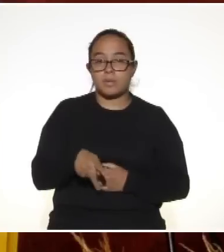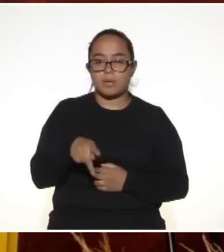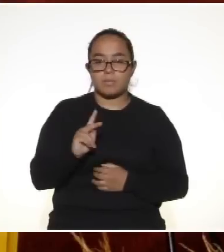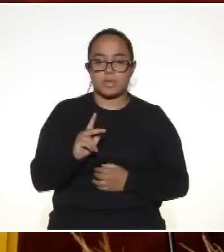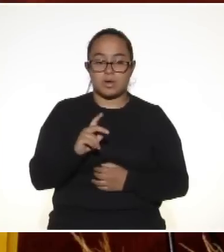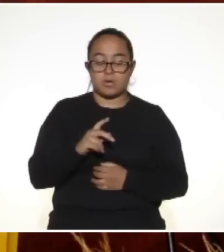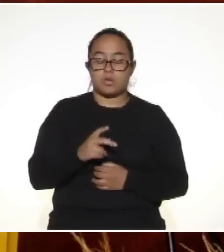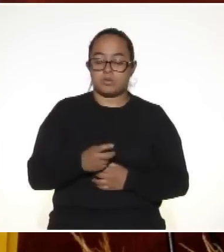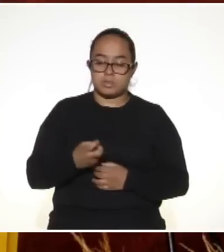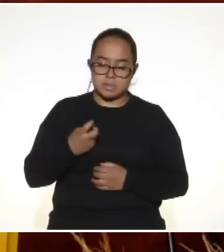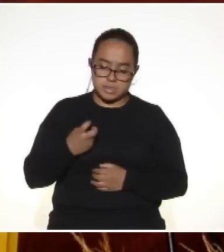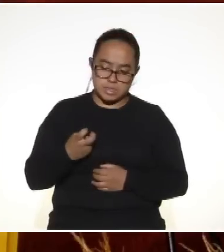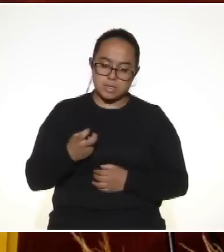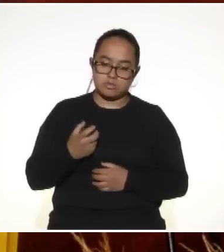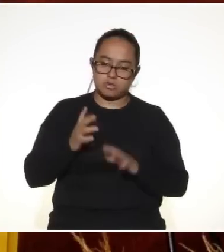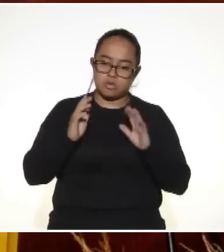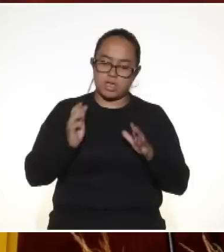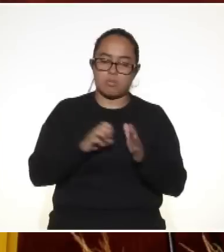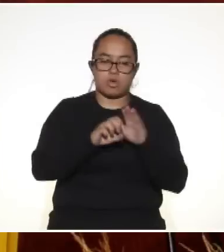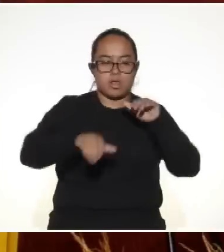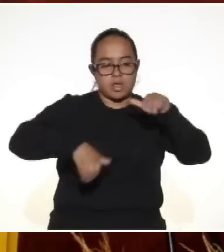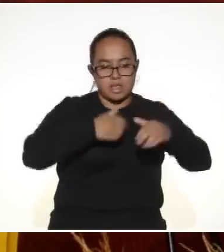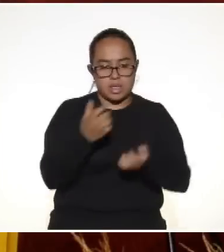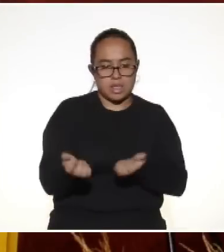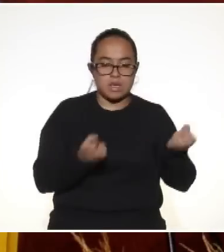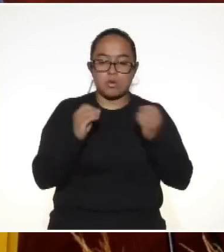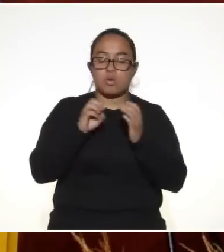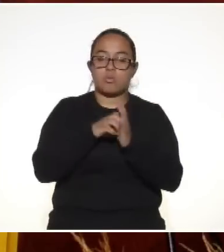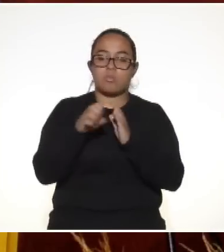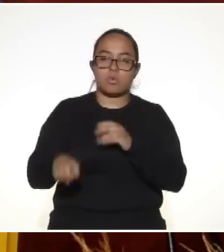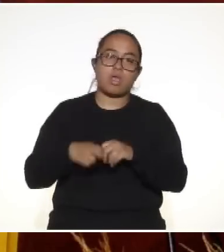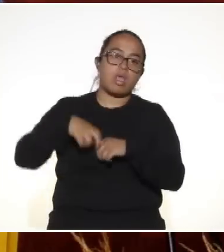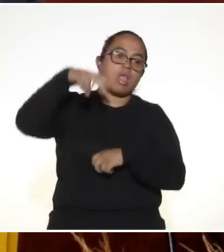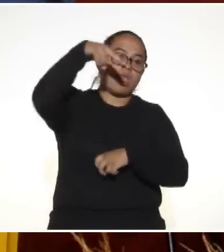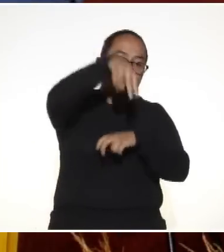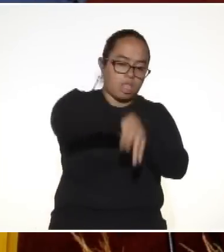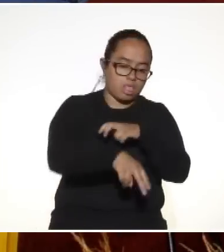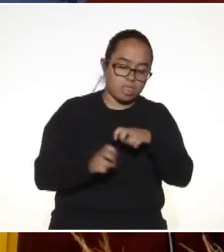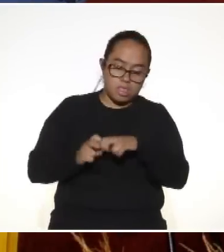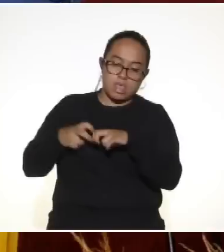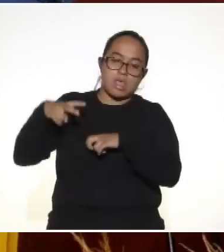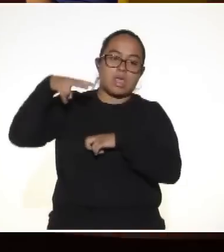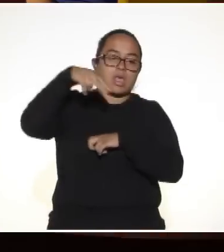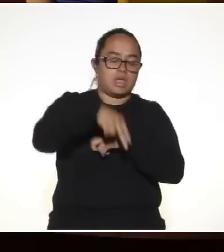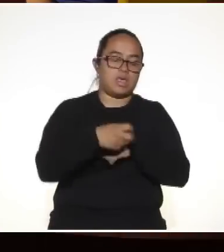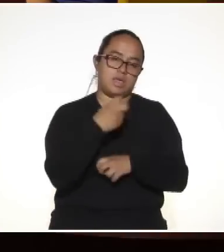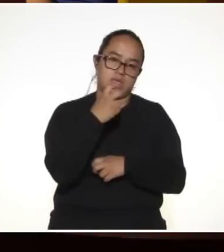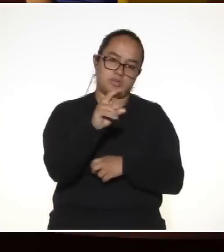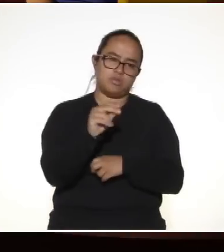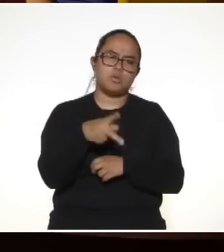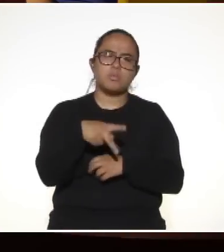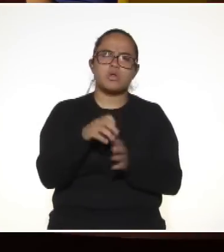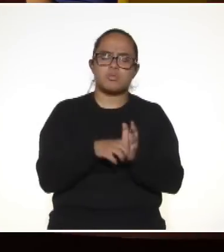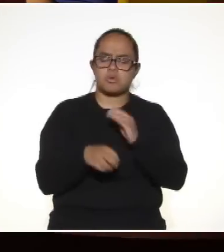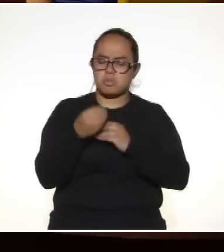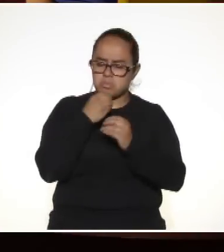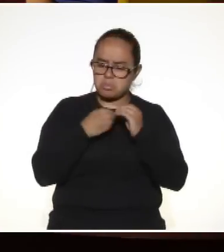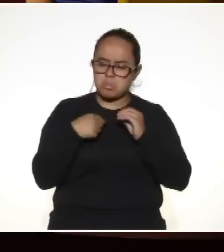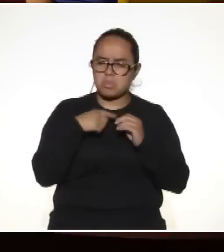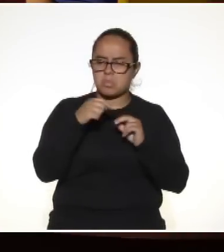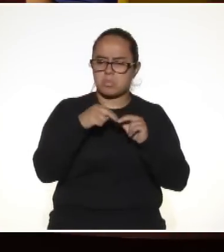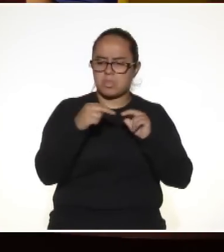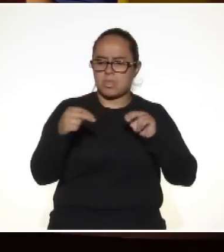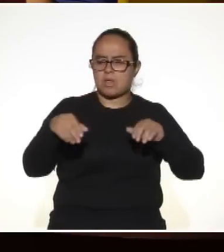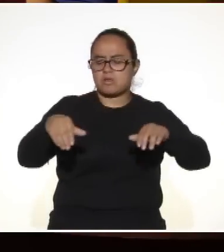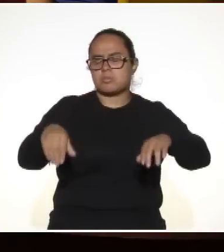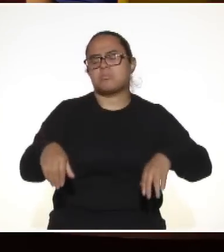metes verdaderamente a hacer ejercicio, o los niños que están saltan y se suben y saltan y todo, Claro. eso es a lo que te refieres. Pero si tú después de comer te vas a meter al